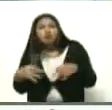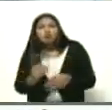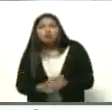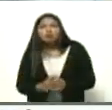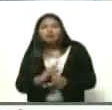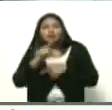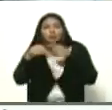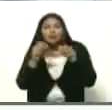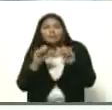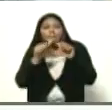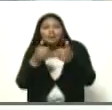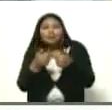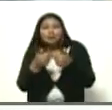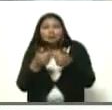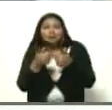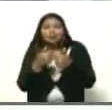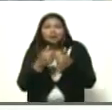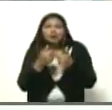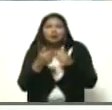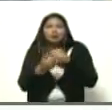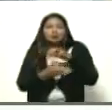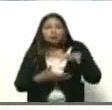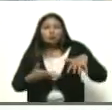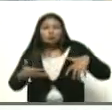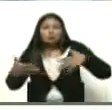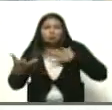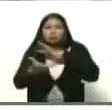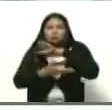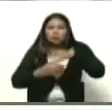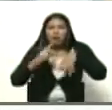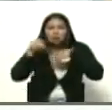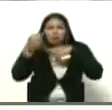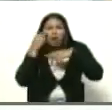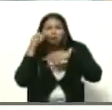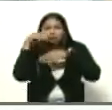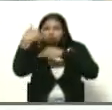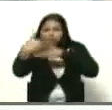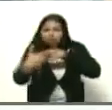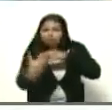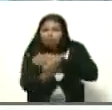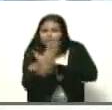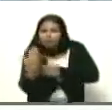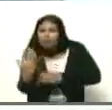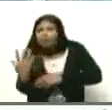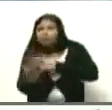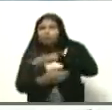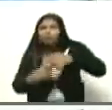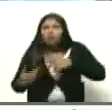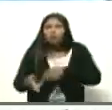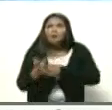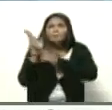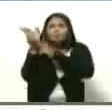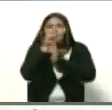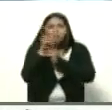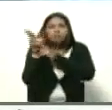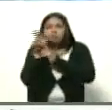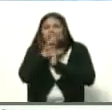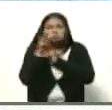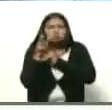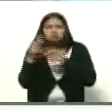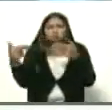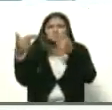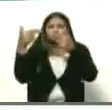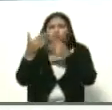el la movida adentro no, afuera. Empieza el tiroteo y tal.